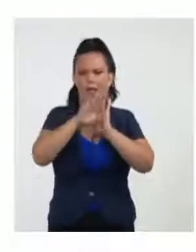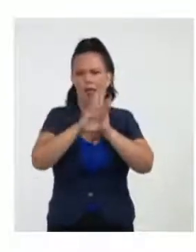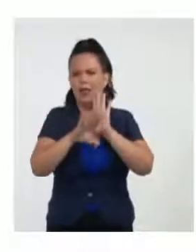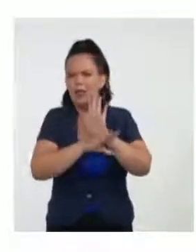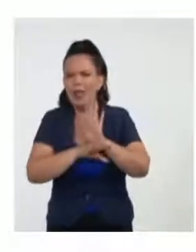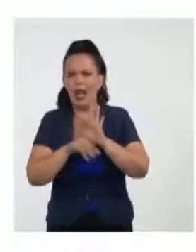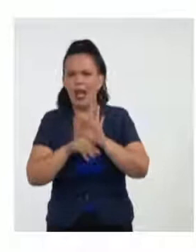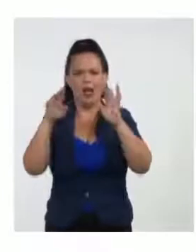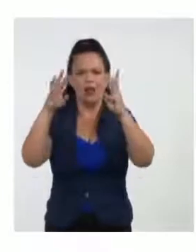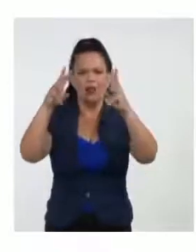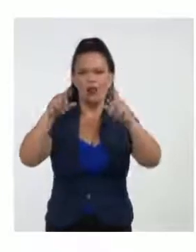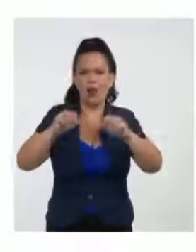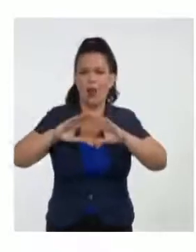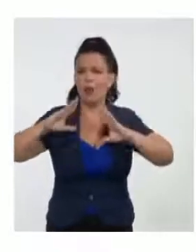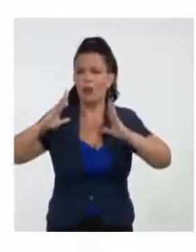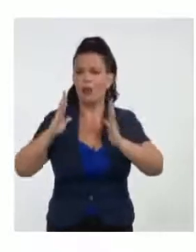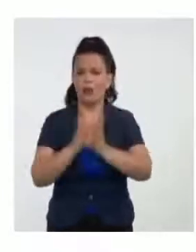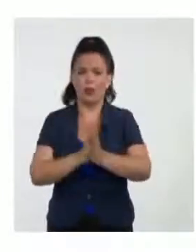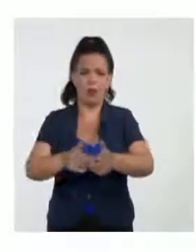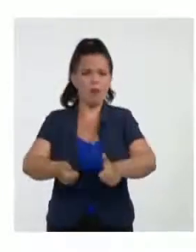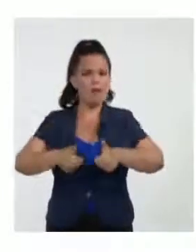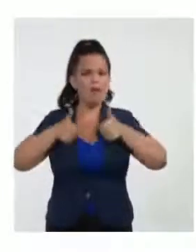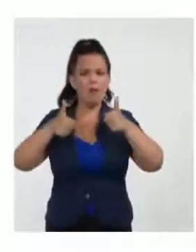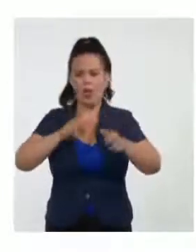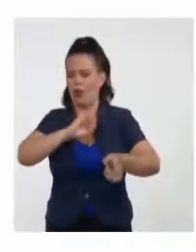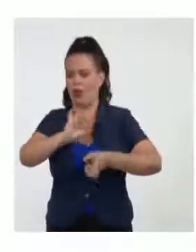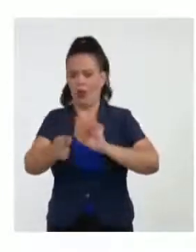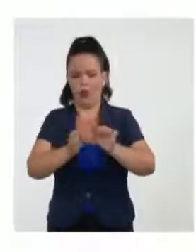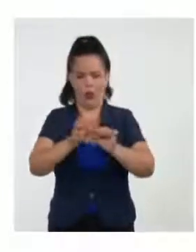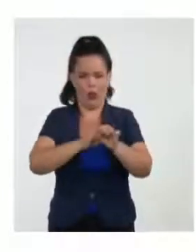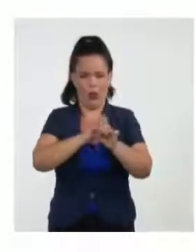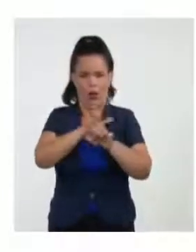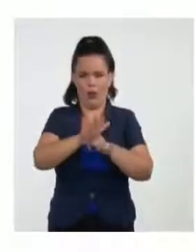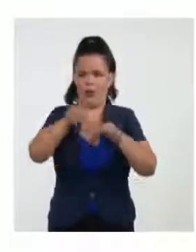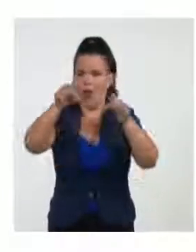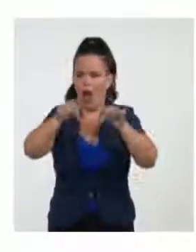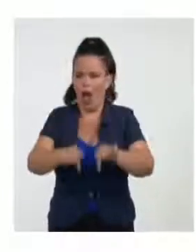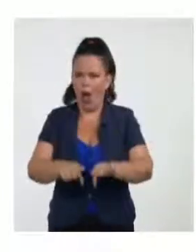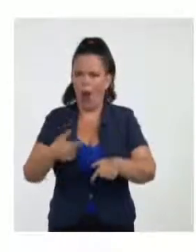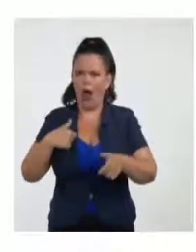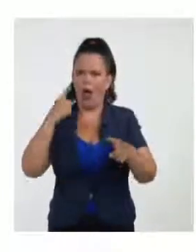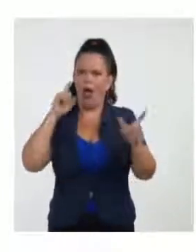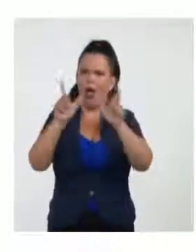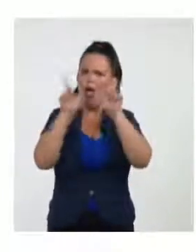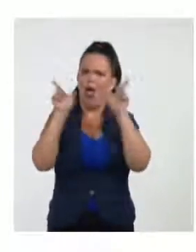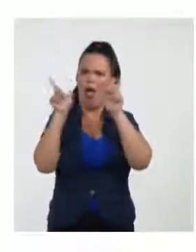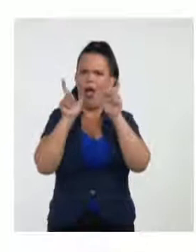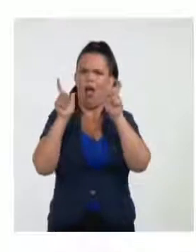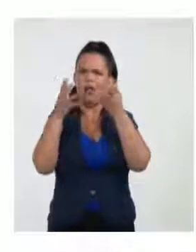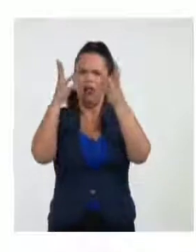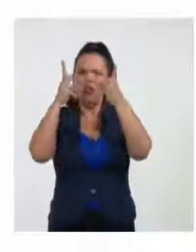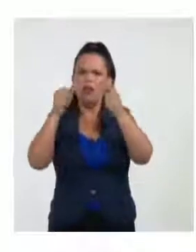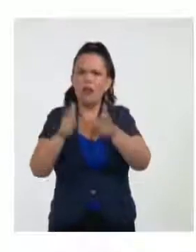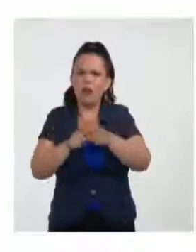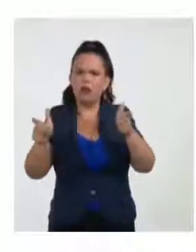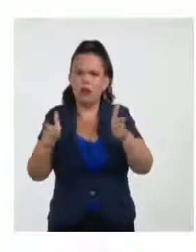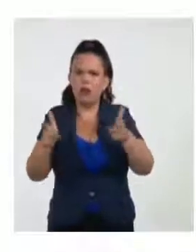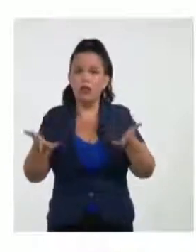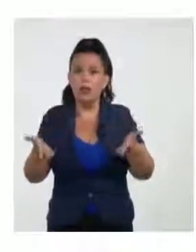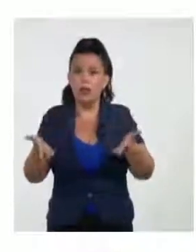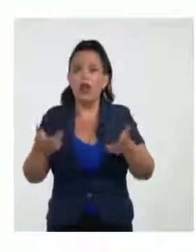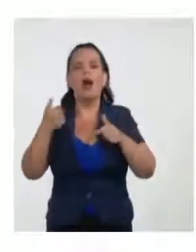en cuanto al comportamiento de la pandemia, se han ido incrementando? Y ahí ustedes tienen cómo por meses se ha ido